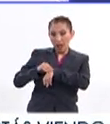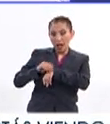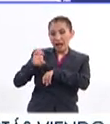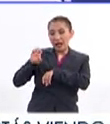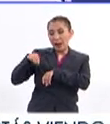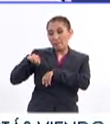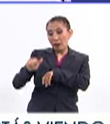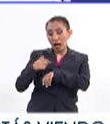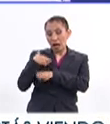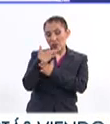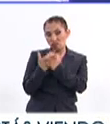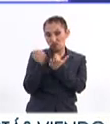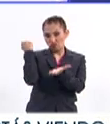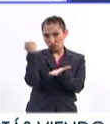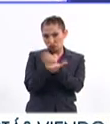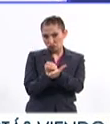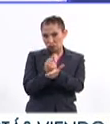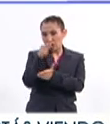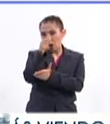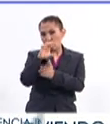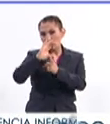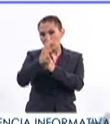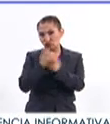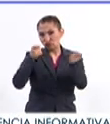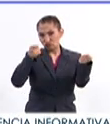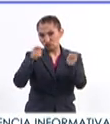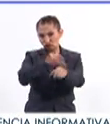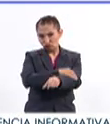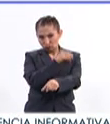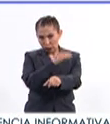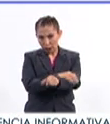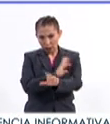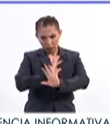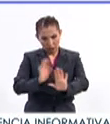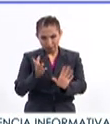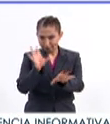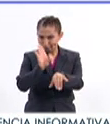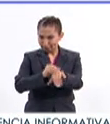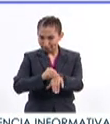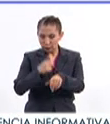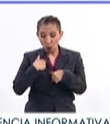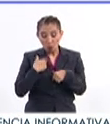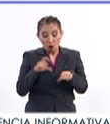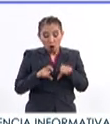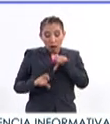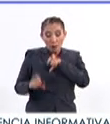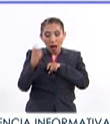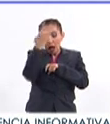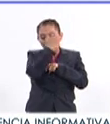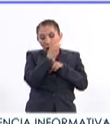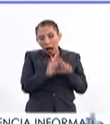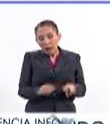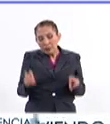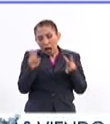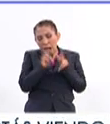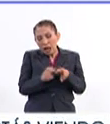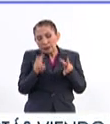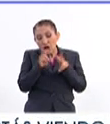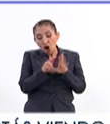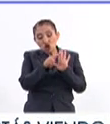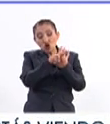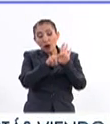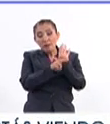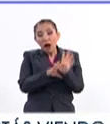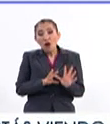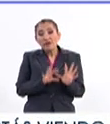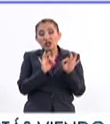EMA y registrado ante la Comisión Reguladora de Energía como un laboratorio de análisis de conformidad conformidad con la norma